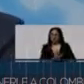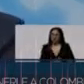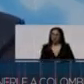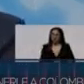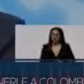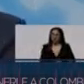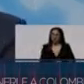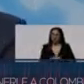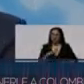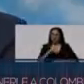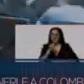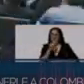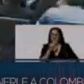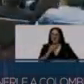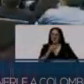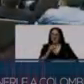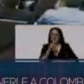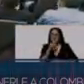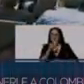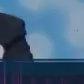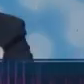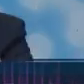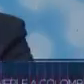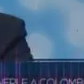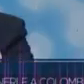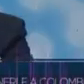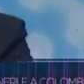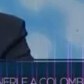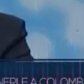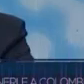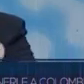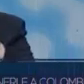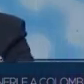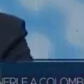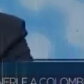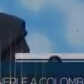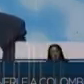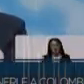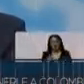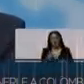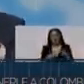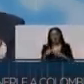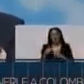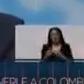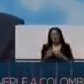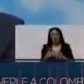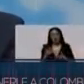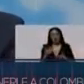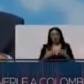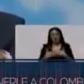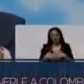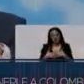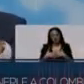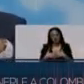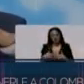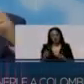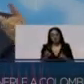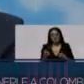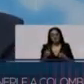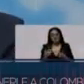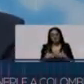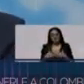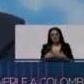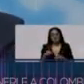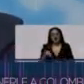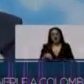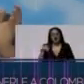a recomendarles de Bill Brown para que comprendan lo que es la corrupción en Rusia, lo que está pasando allá en